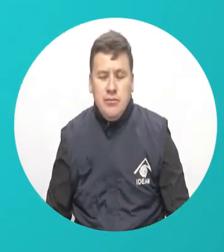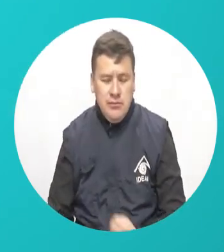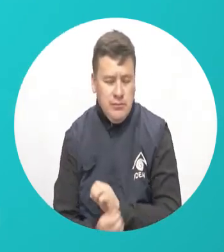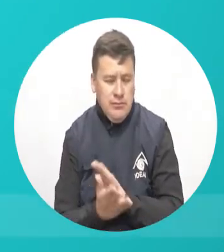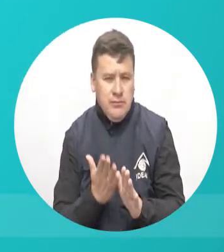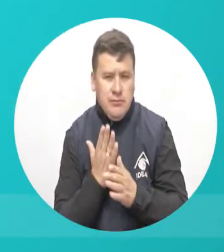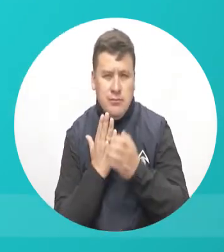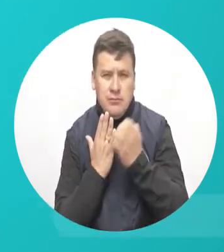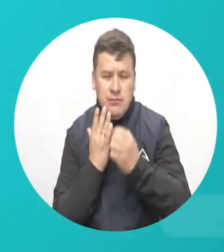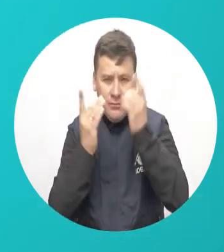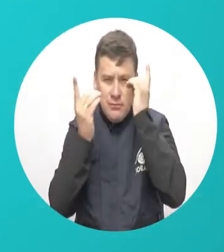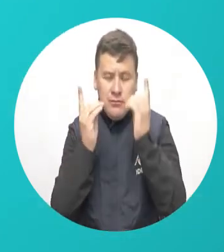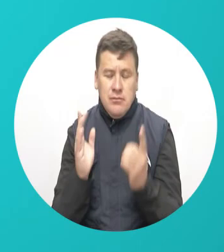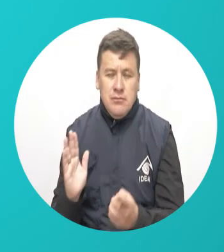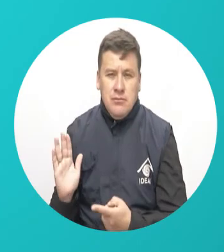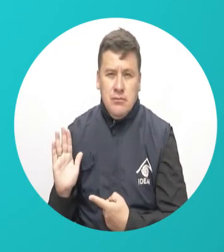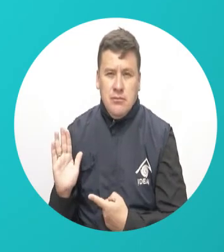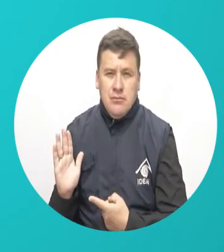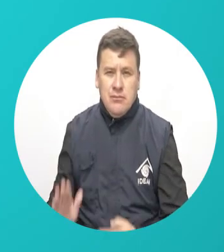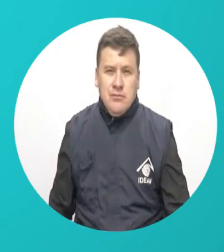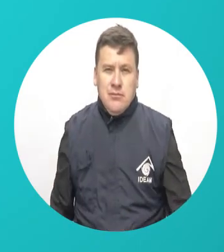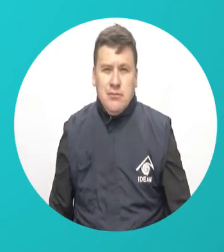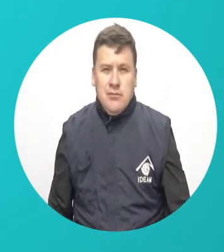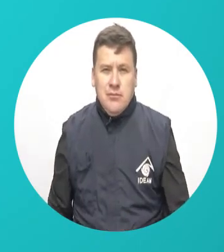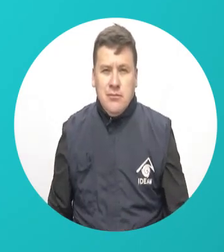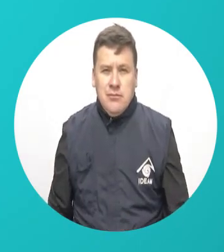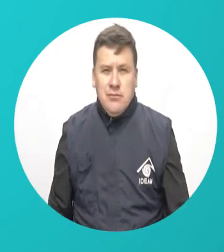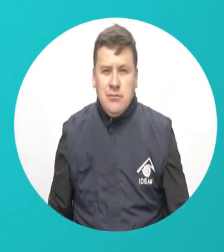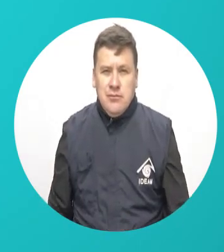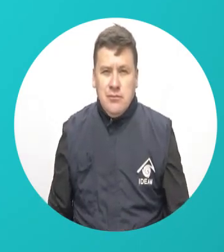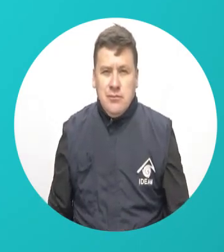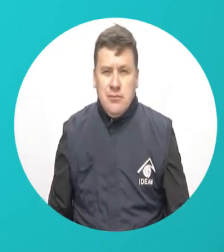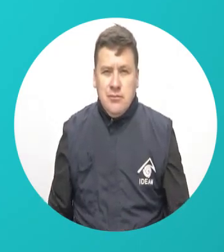municipal. Disponible gratis para iOS y Android.